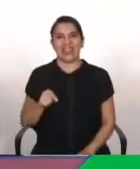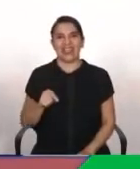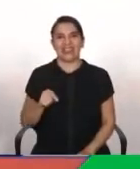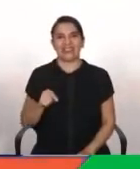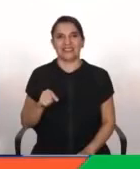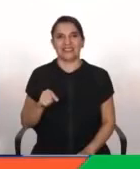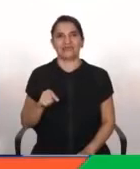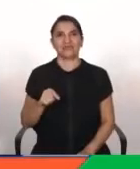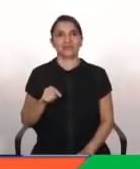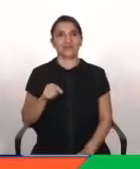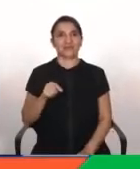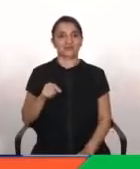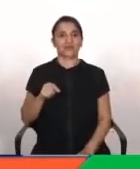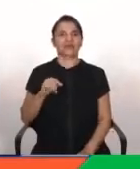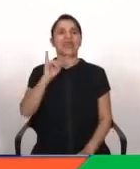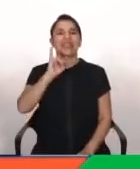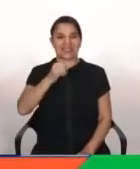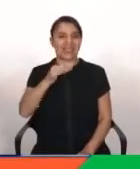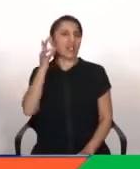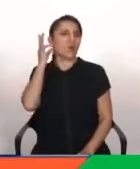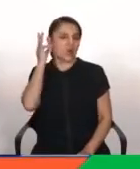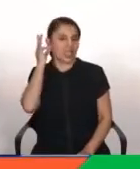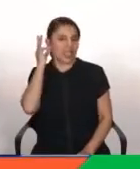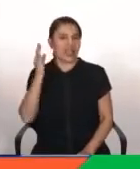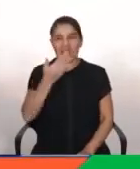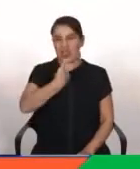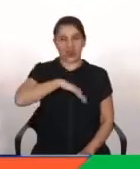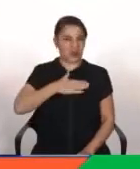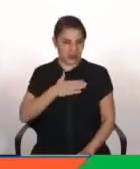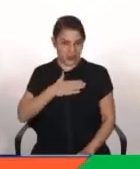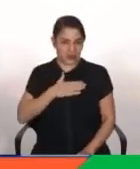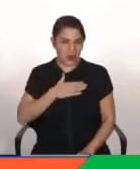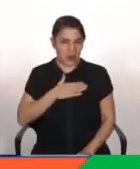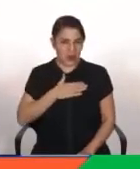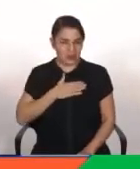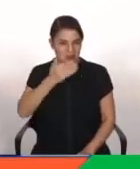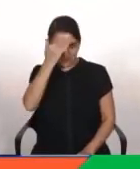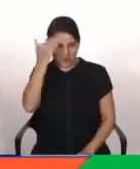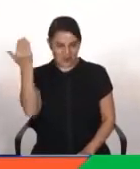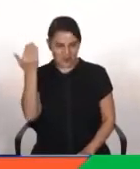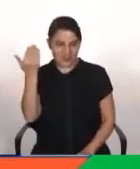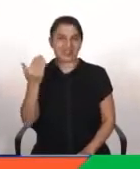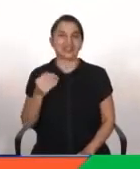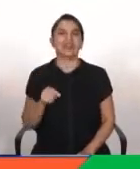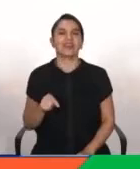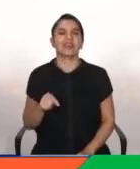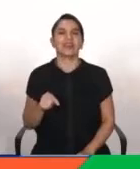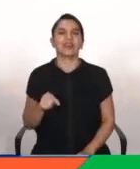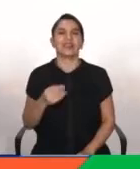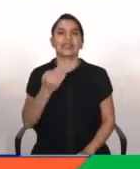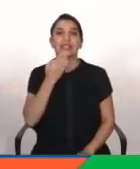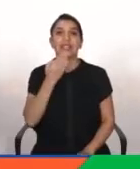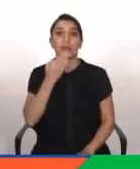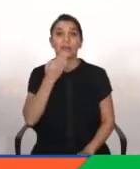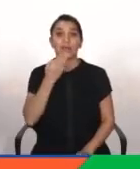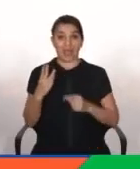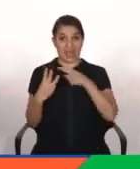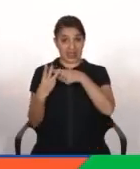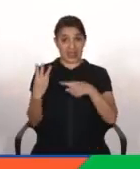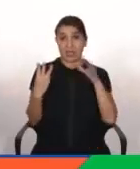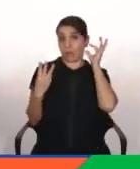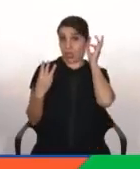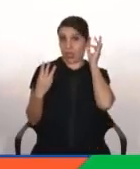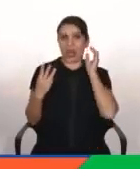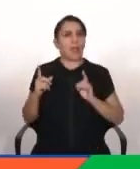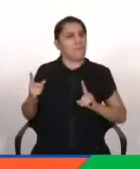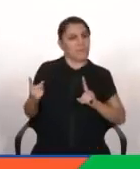Sí, de mujeres, sí, de mujeres somos sí, la más mejor. Sí, y creo que también somos las primeras mujeres